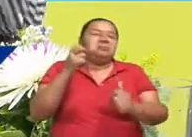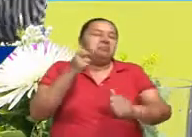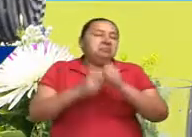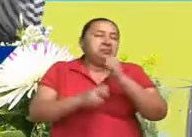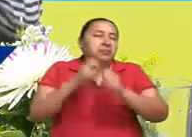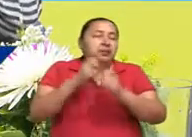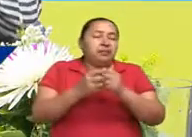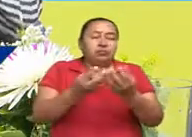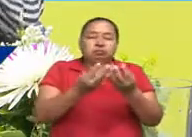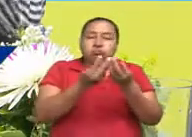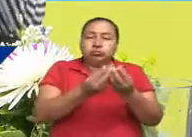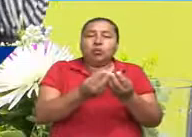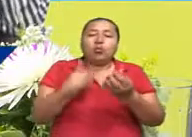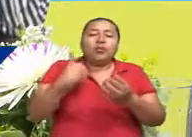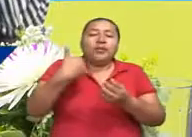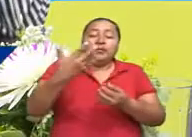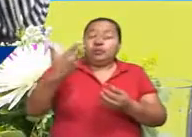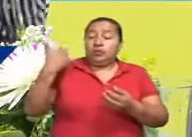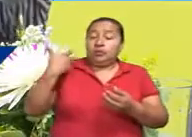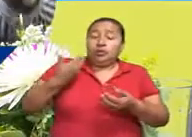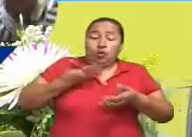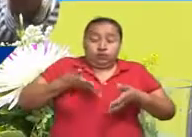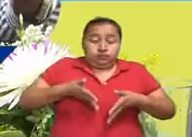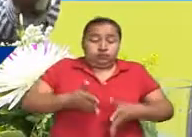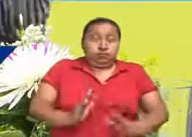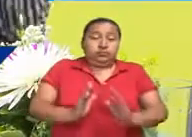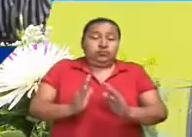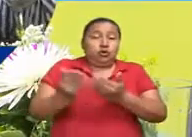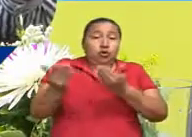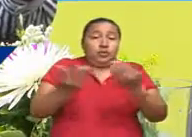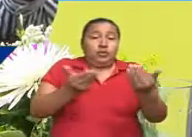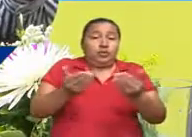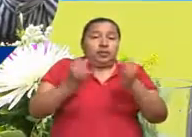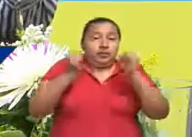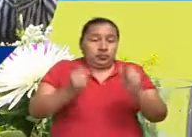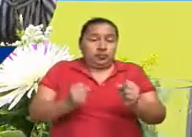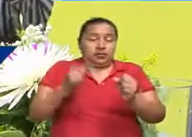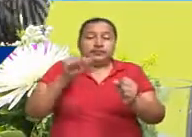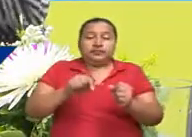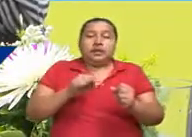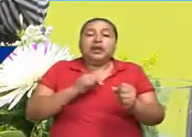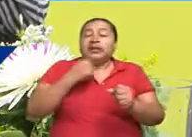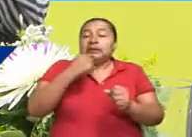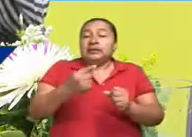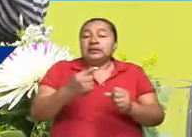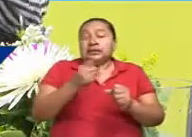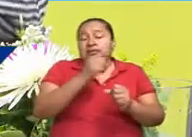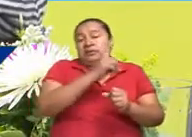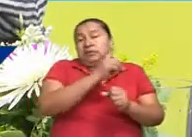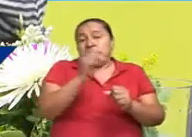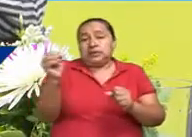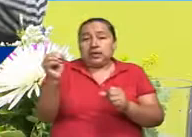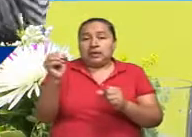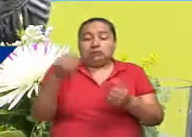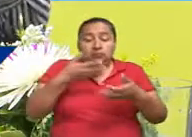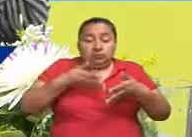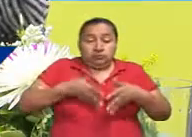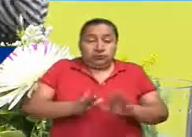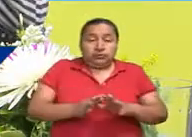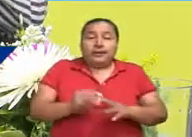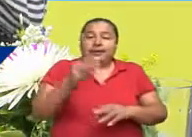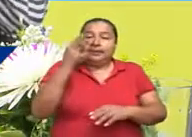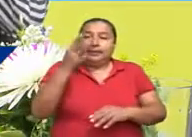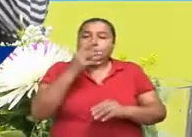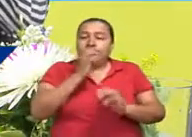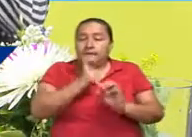al momento que los niños vienen a este mundo. Según las estadísticas, de cada 100 nacidos, 3 niños